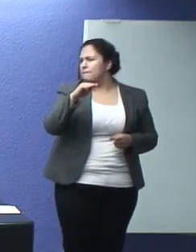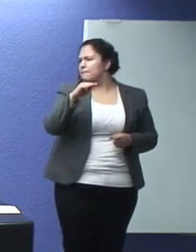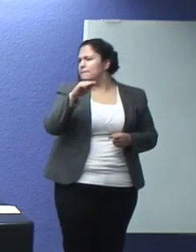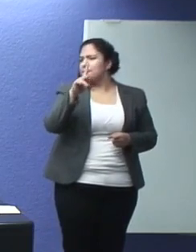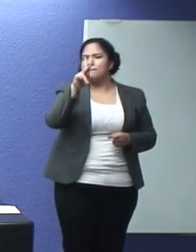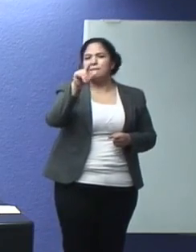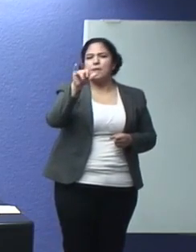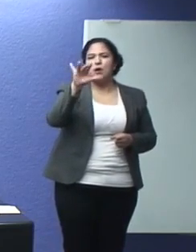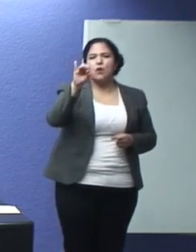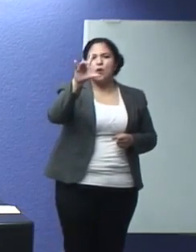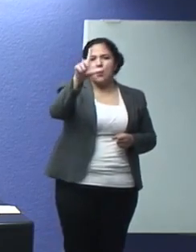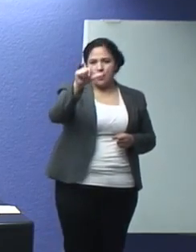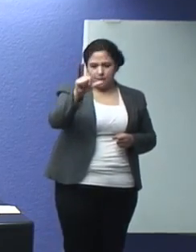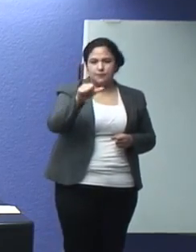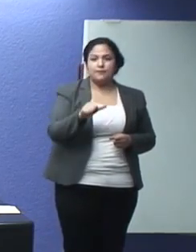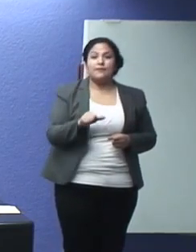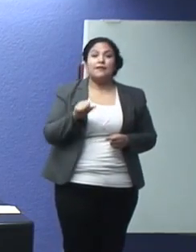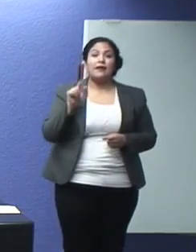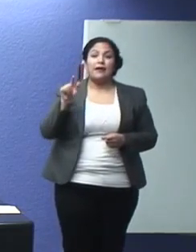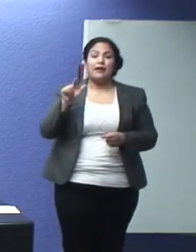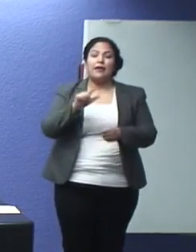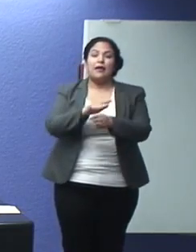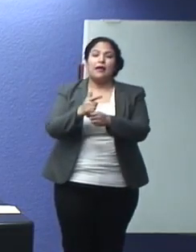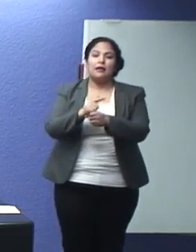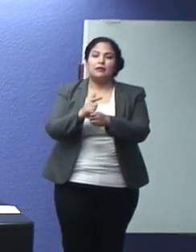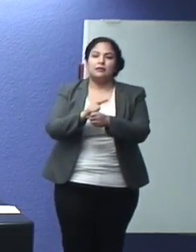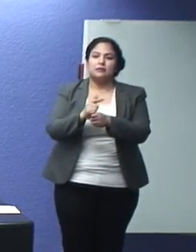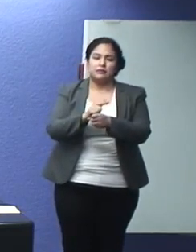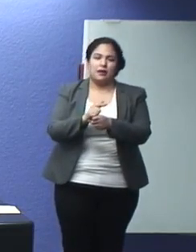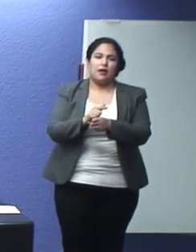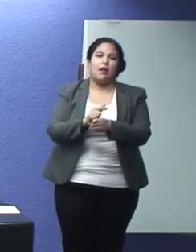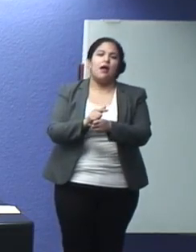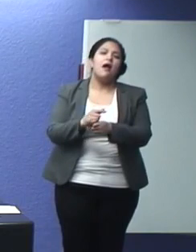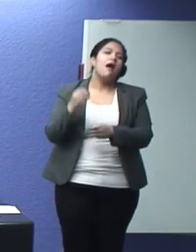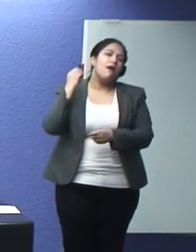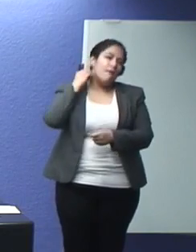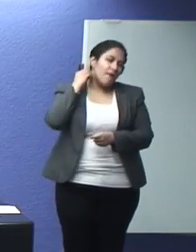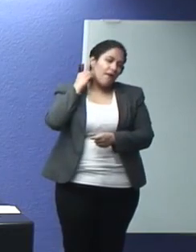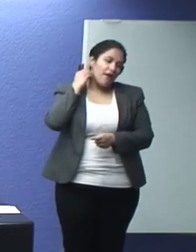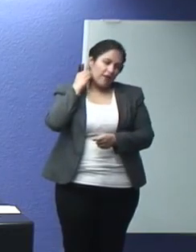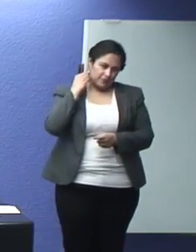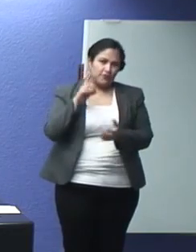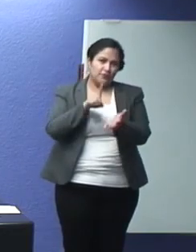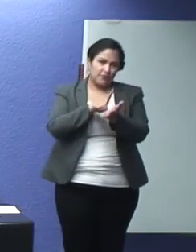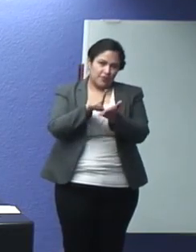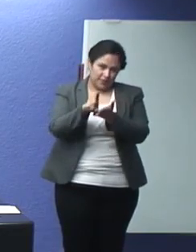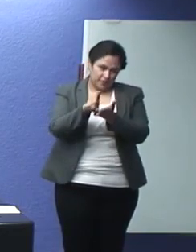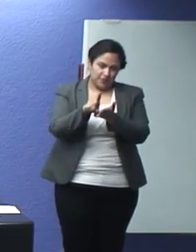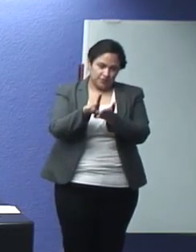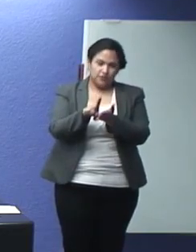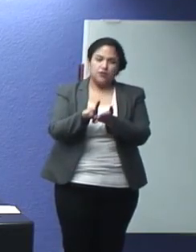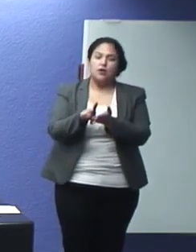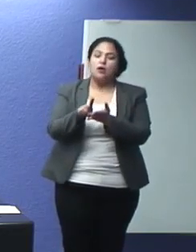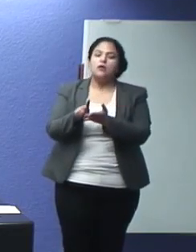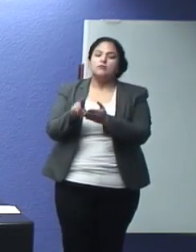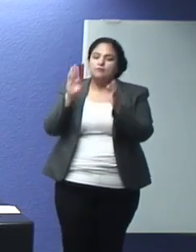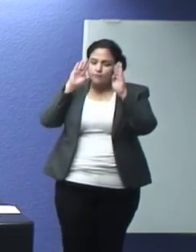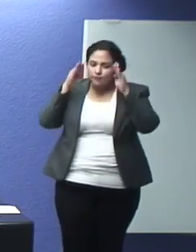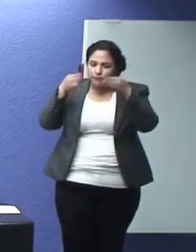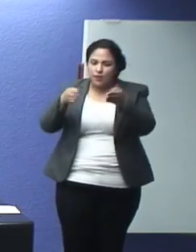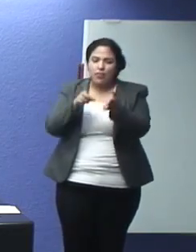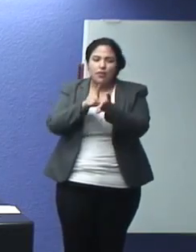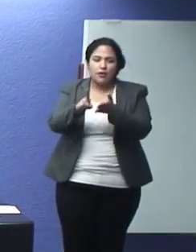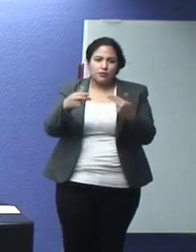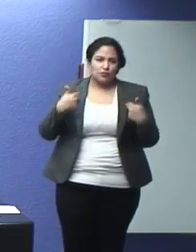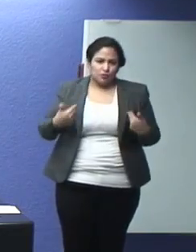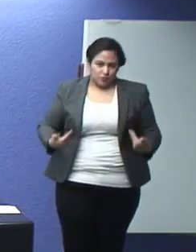es licenciada en Derecho por la Escuela Libre de Derecho. Su campo de desarrollo profesional se ha enfocado en los derechos humanos,